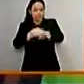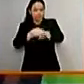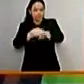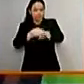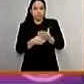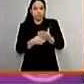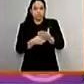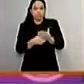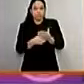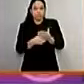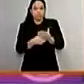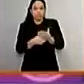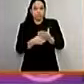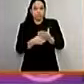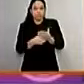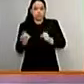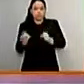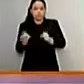conocer el primer número ganador.